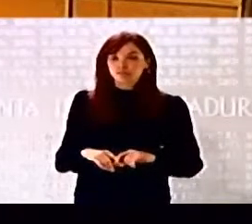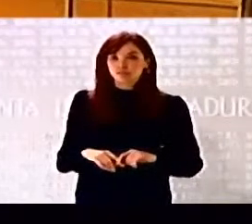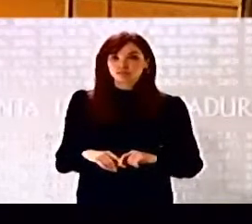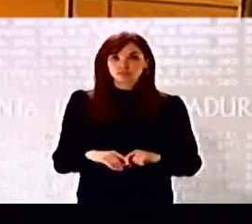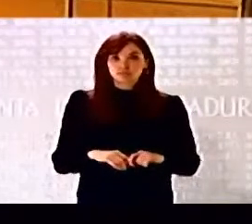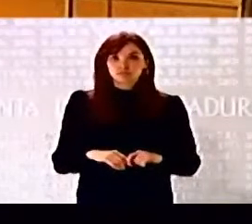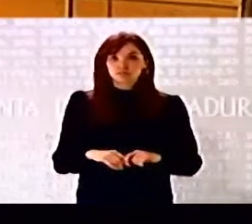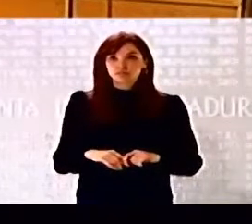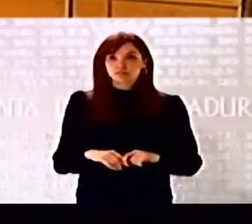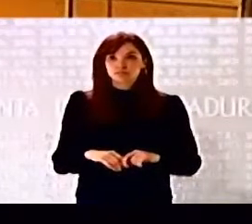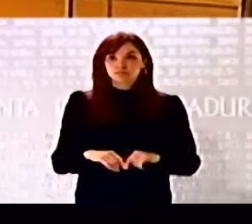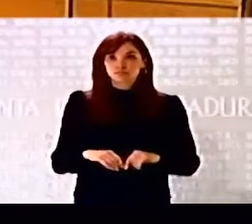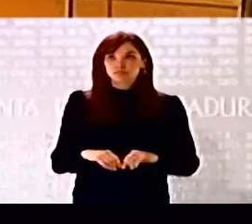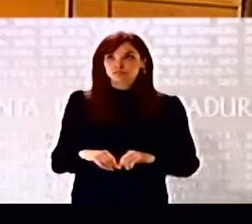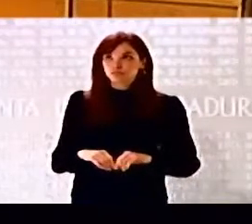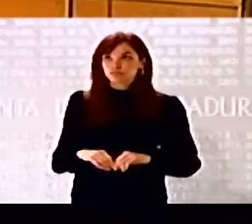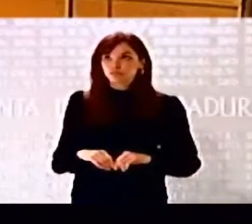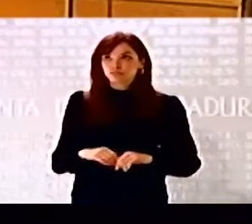Antonio,